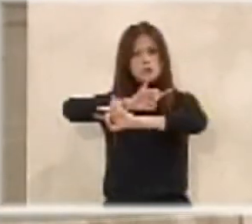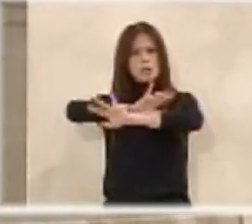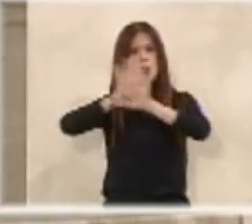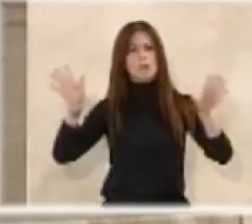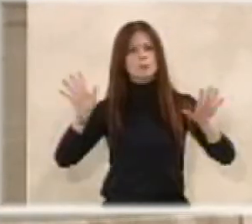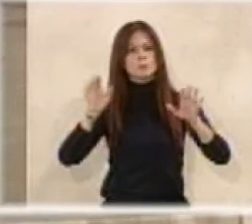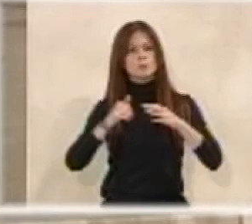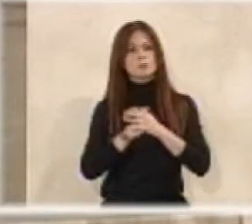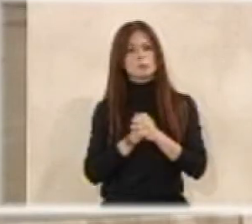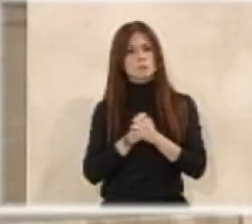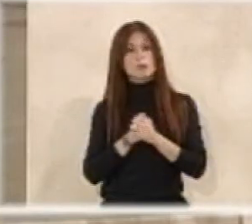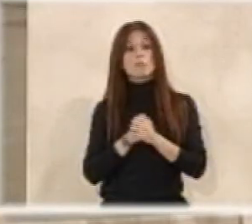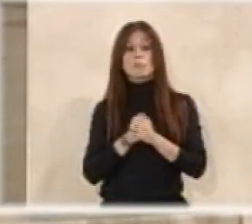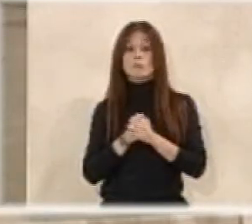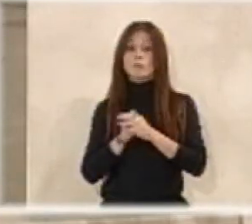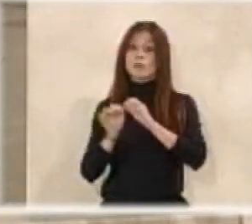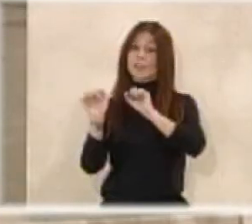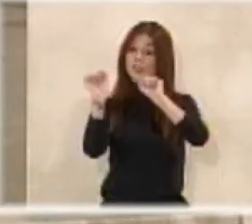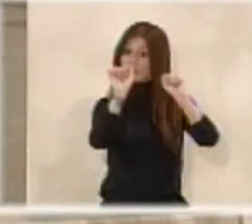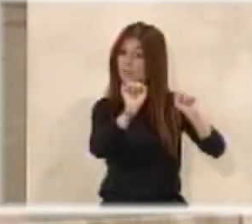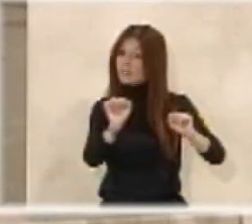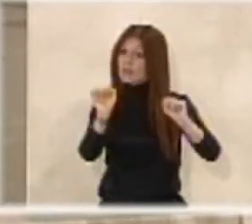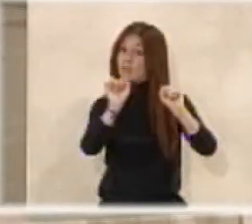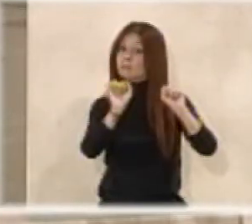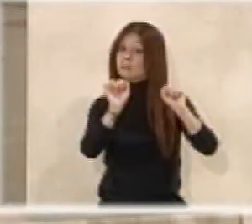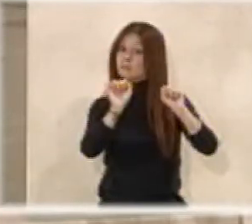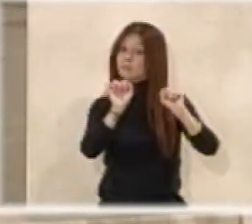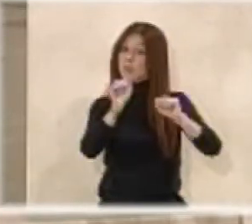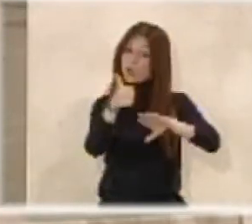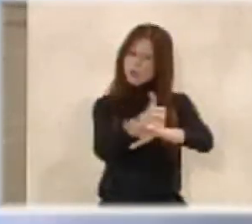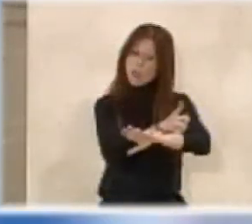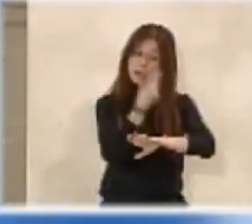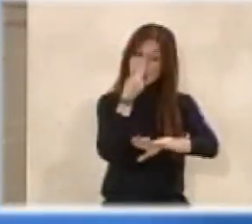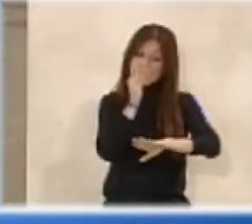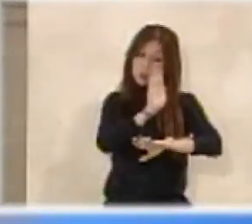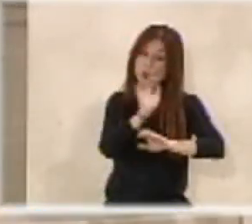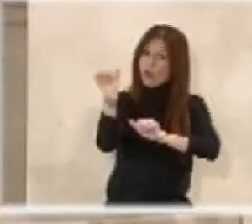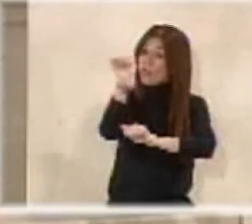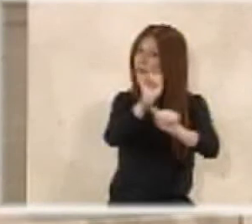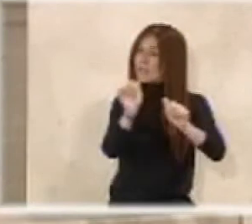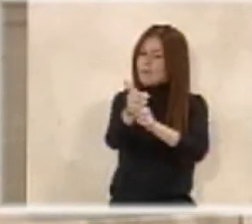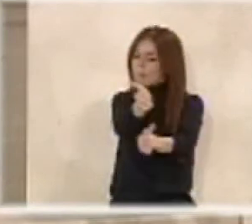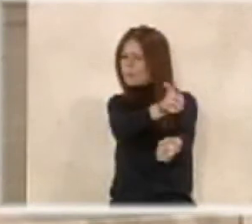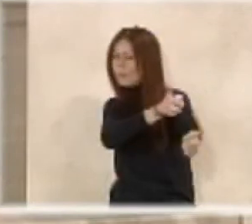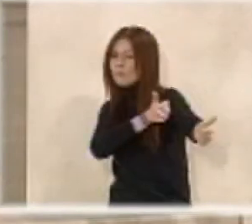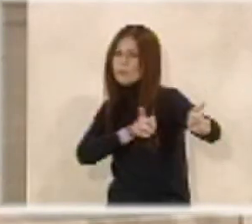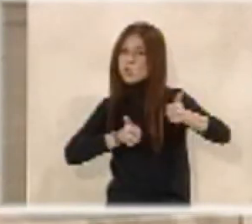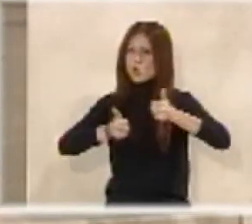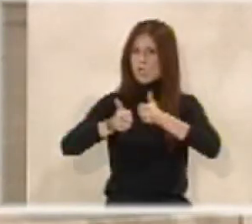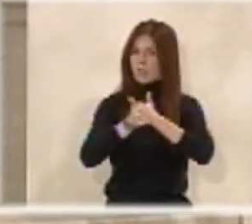que la defensa de los intereses de la ciudadanía está por encima de cualquier otro